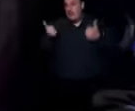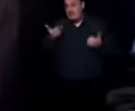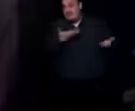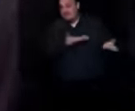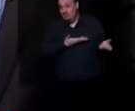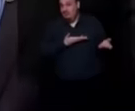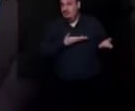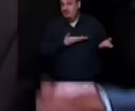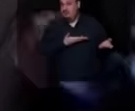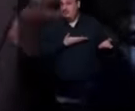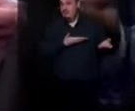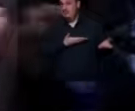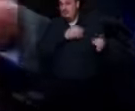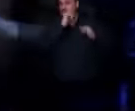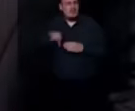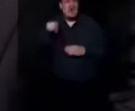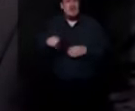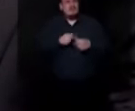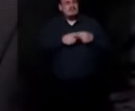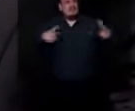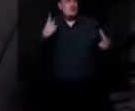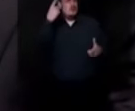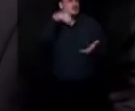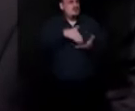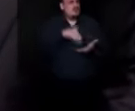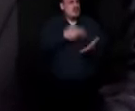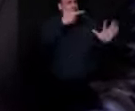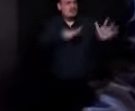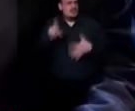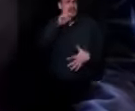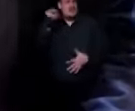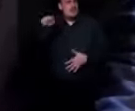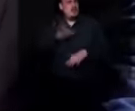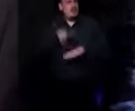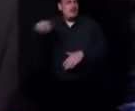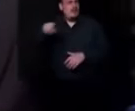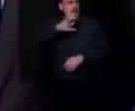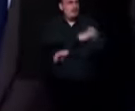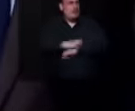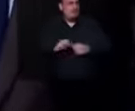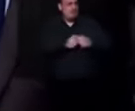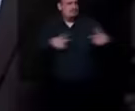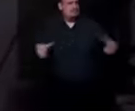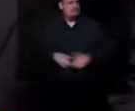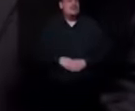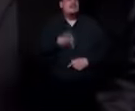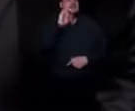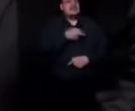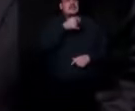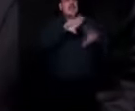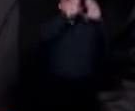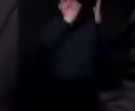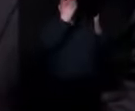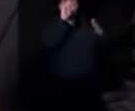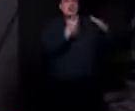tratado de escabullirse de la cuestión propiamente de la dolarización, claro, y sobre todo cómo hacerla, que tampoco dijo acá, porque en algún momento dijo, no, lo hacemos el